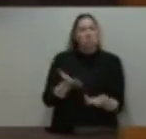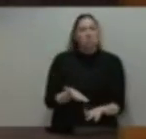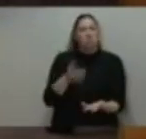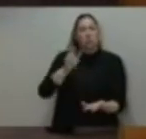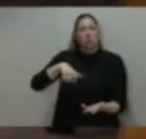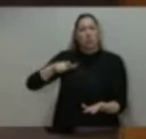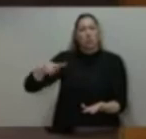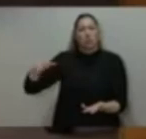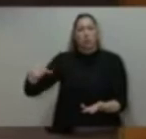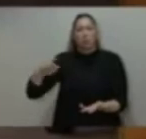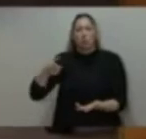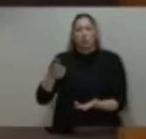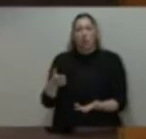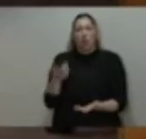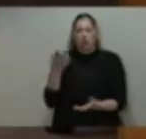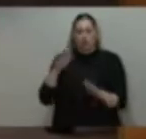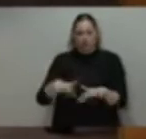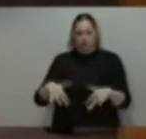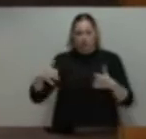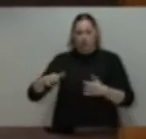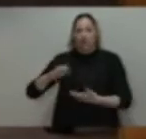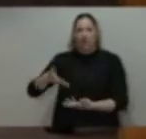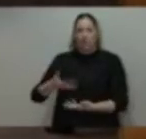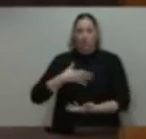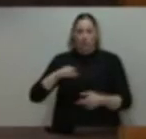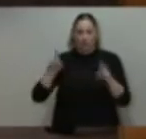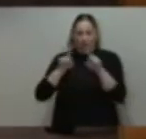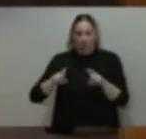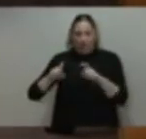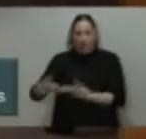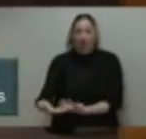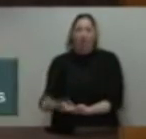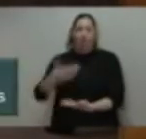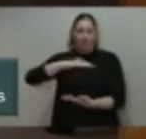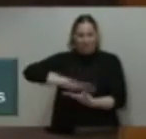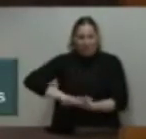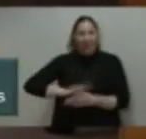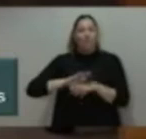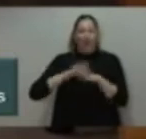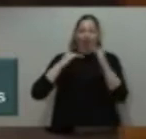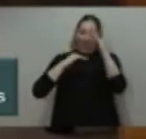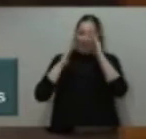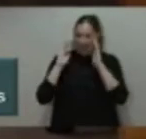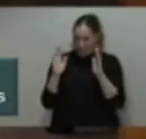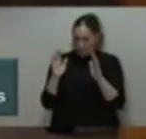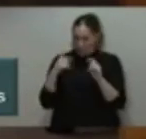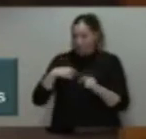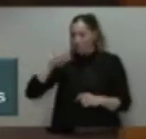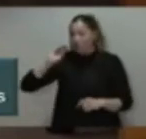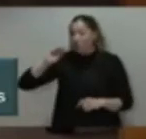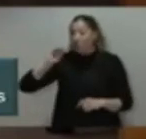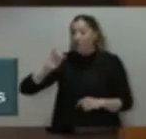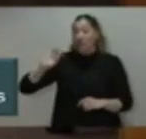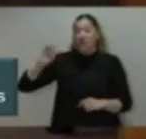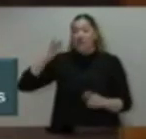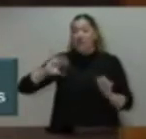los ordenadores y seguir con tranquilidad los minutos de esta interpelación. Yo le preguntaba por las iniciativas cumplidas por